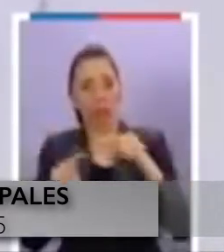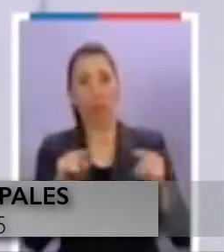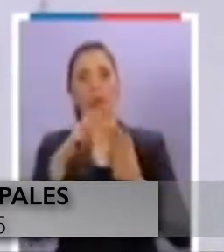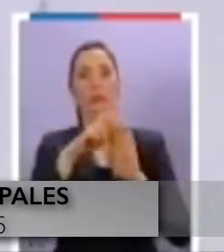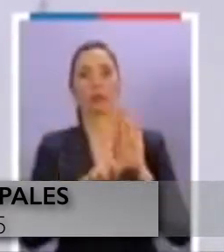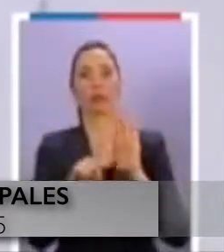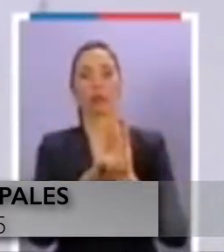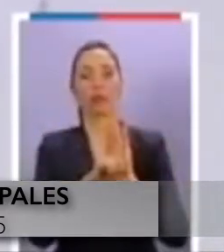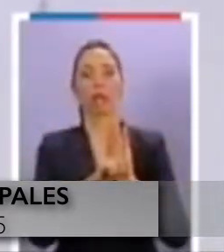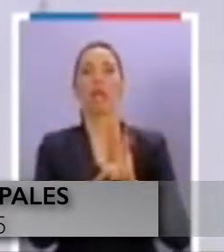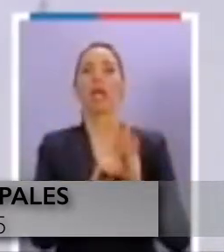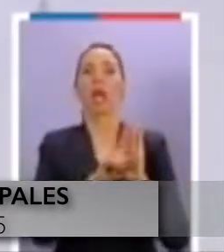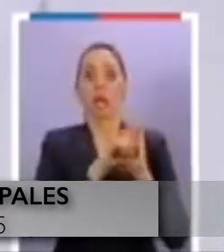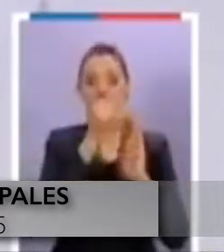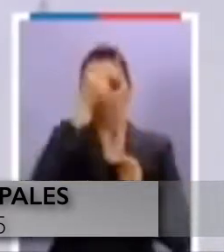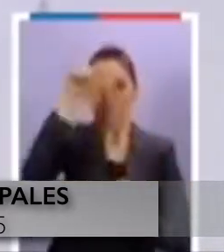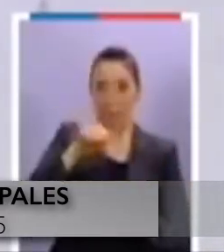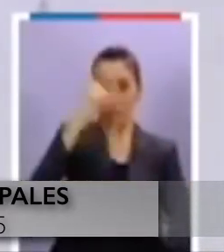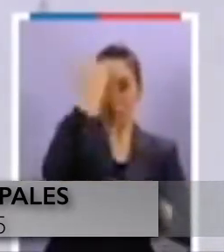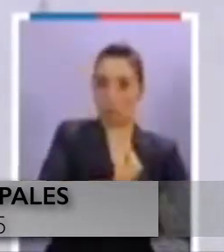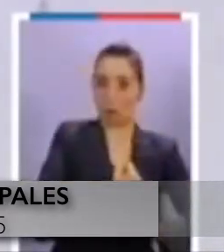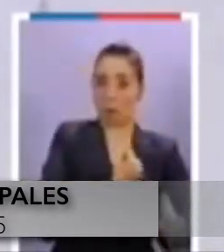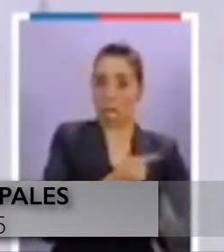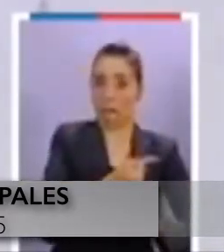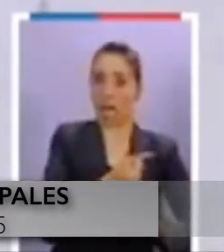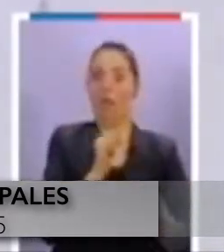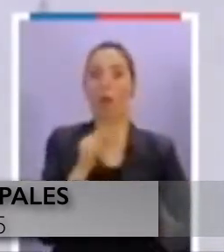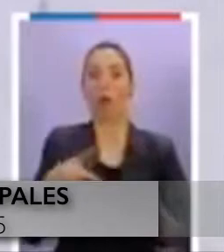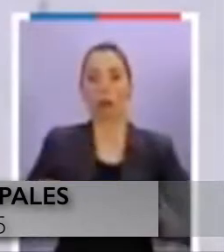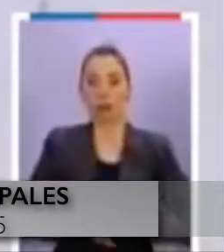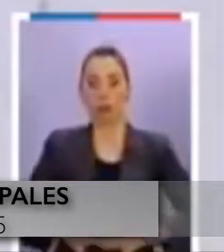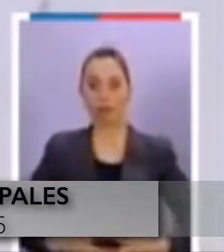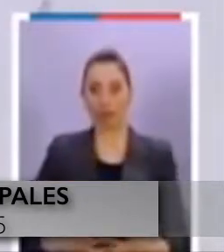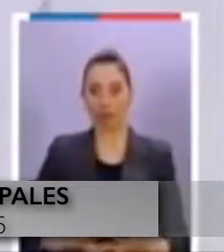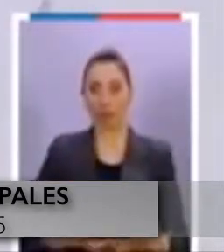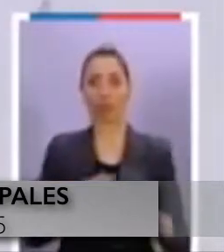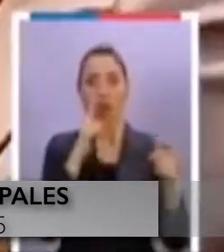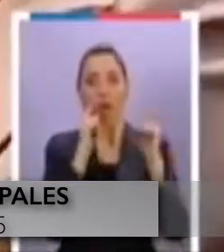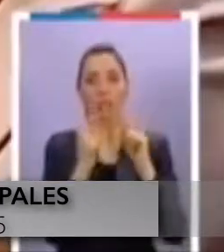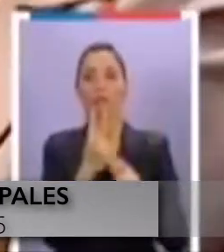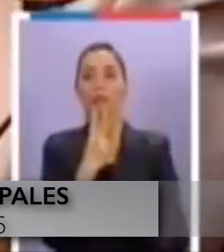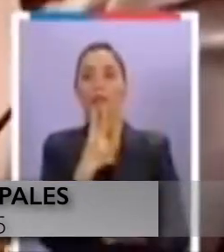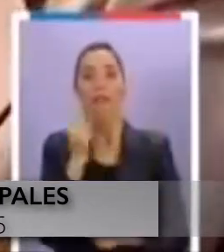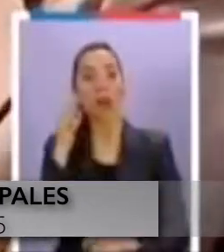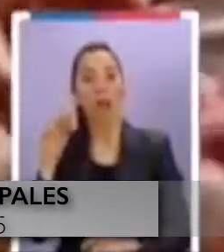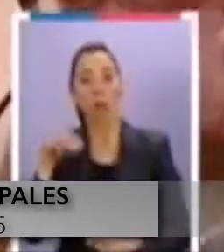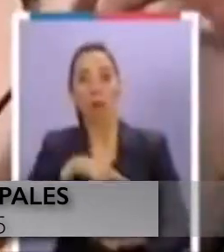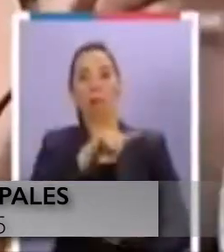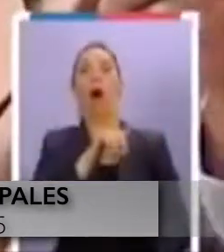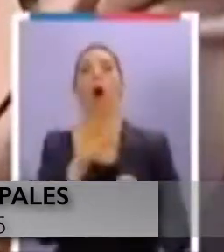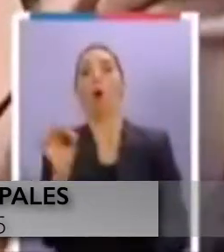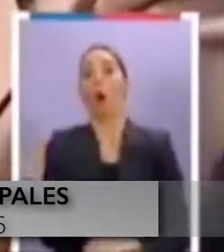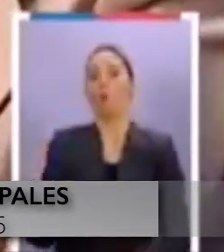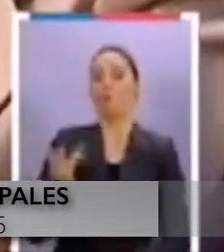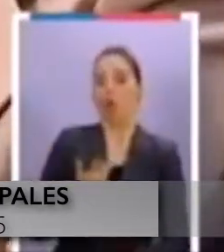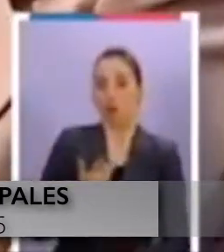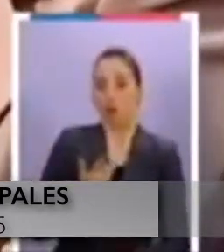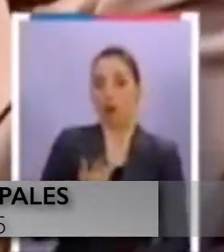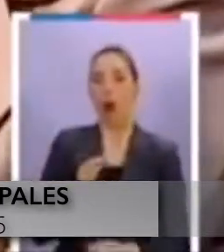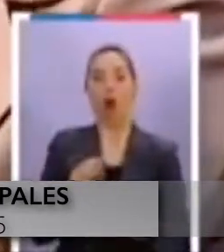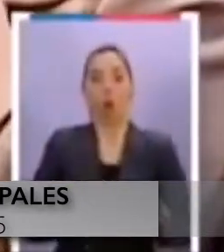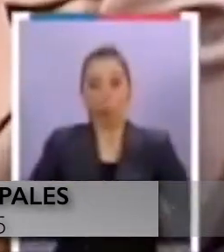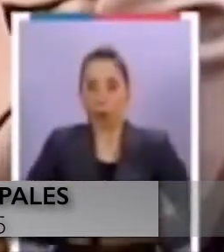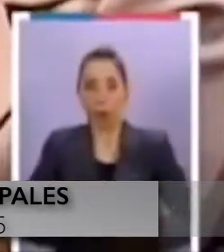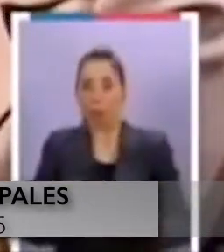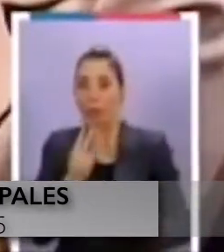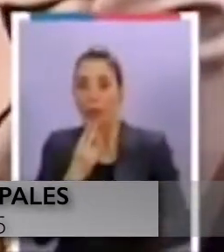ley que despenalice la interrupción voluntaria del embarazo en casos de riesgo de vida de la madre, violación e inviabilidad del